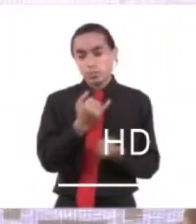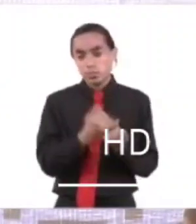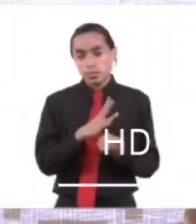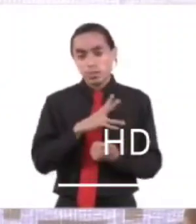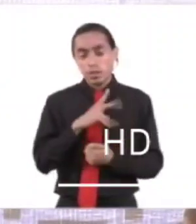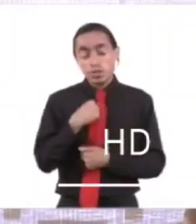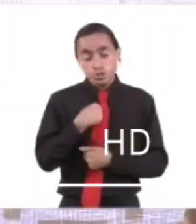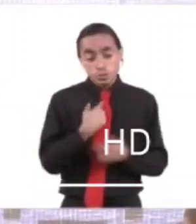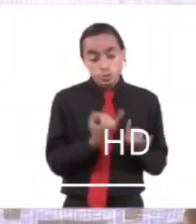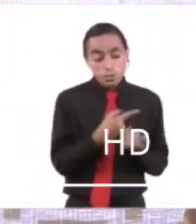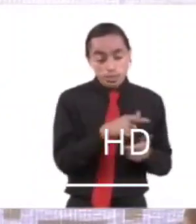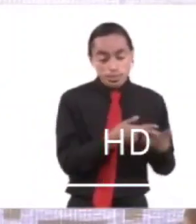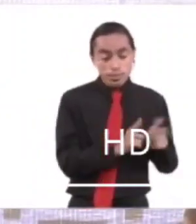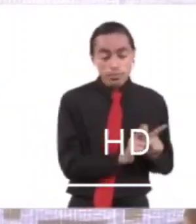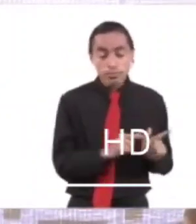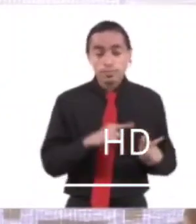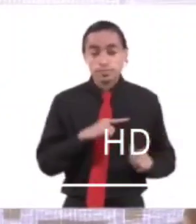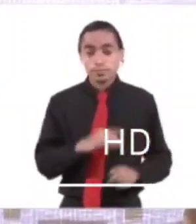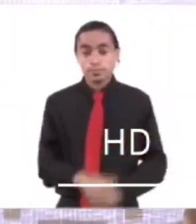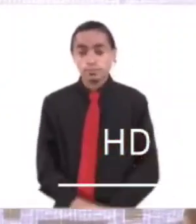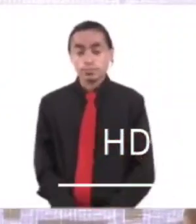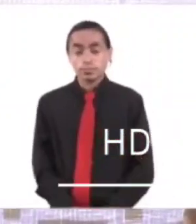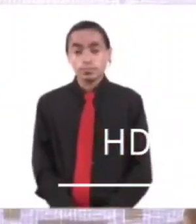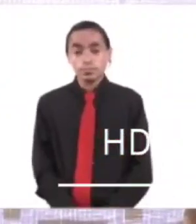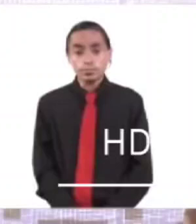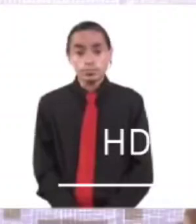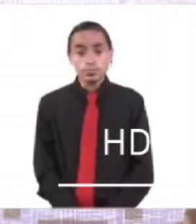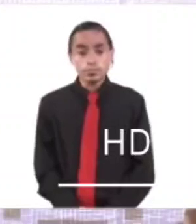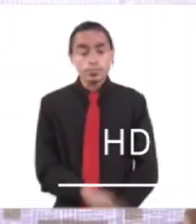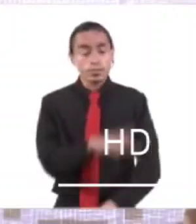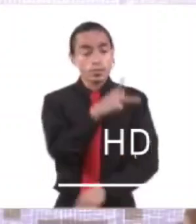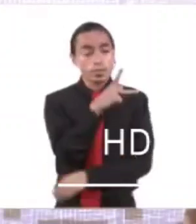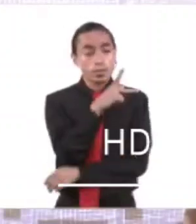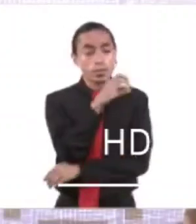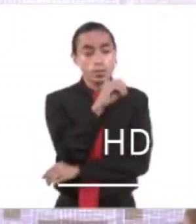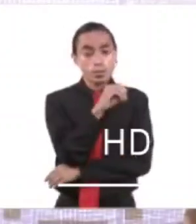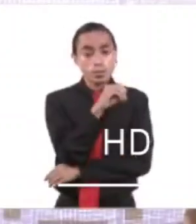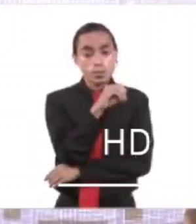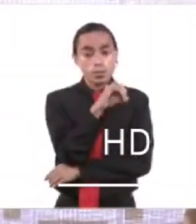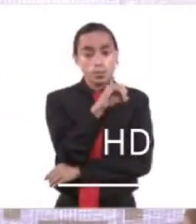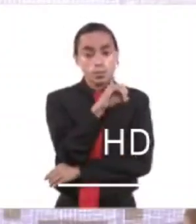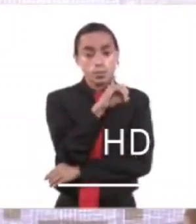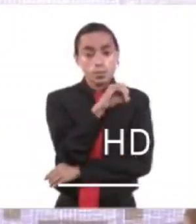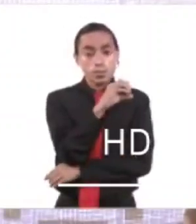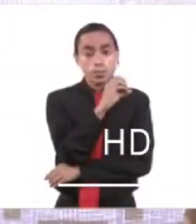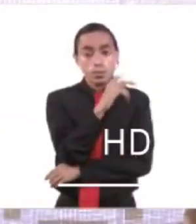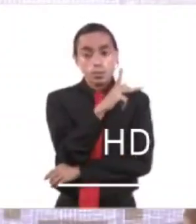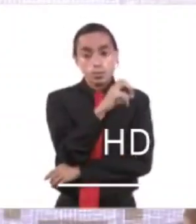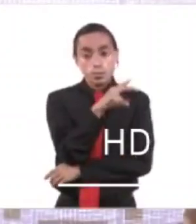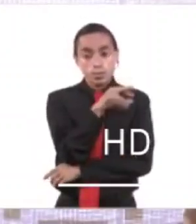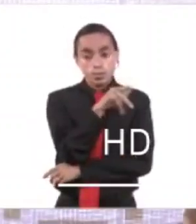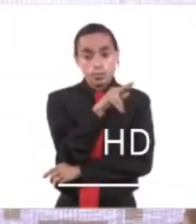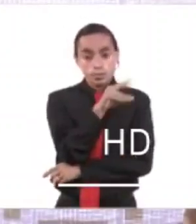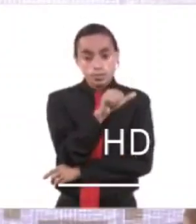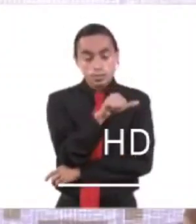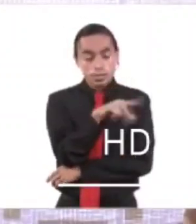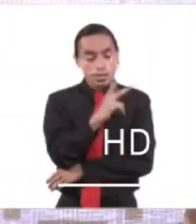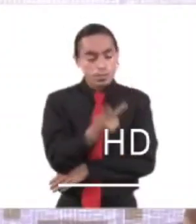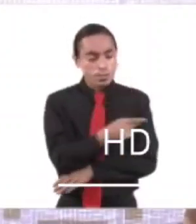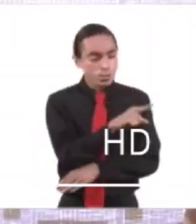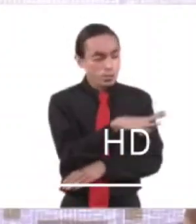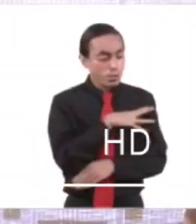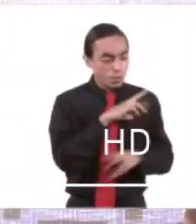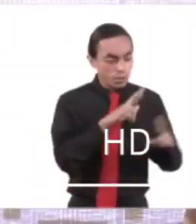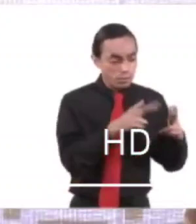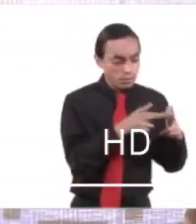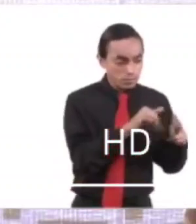representada por mí, decía él. Poniatowska le preguntó a Monsiváis si se consideraba a sí mismo